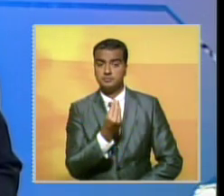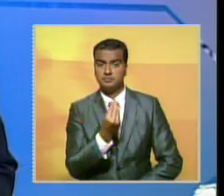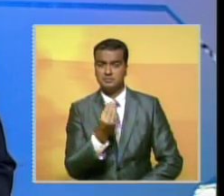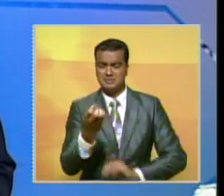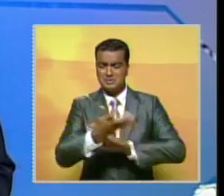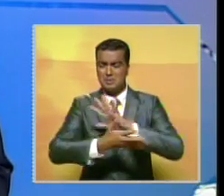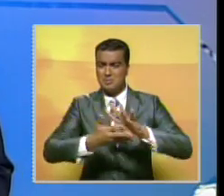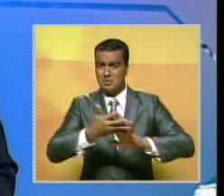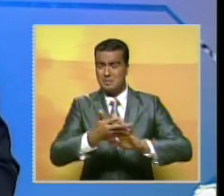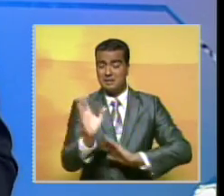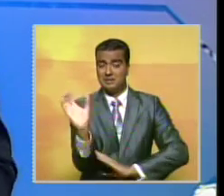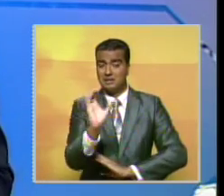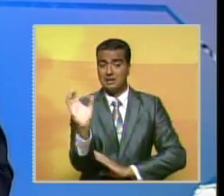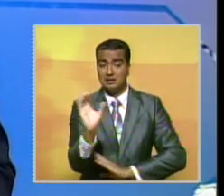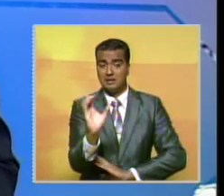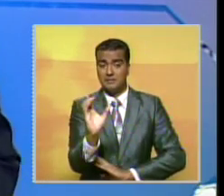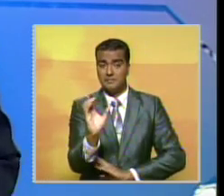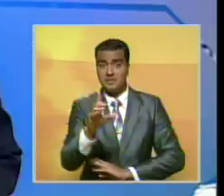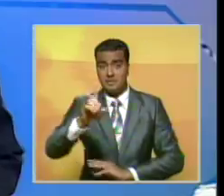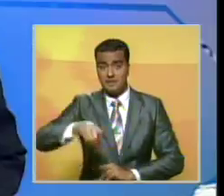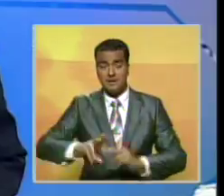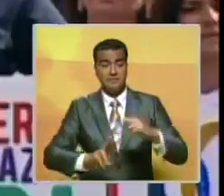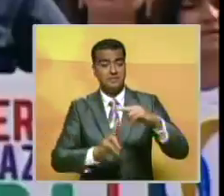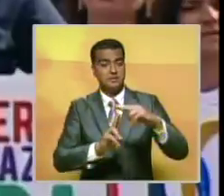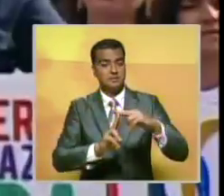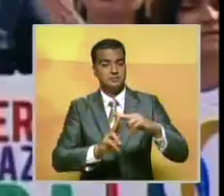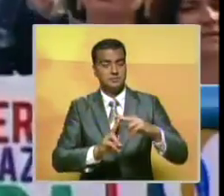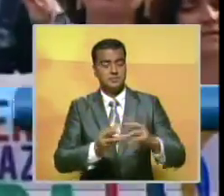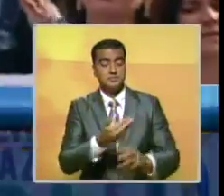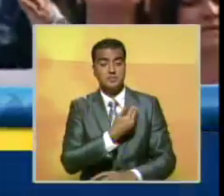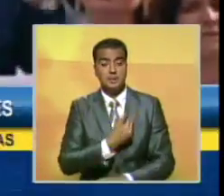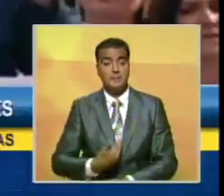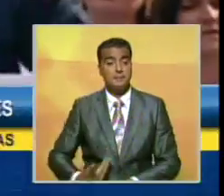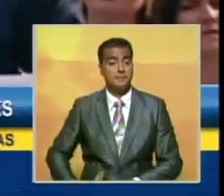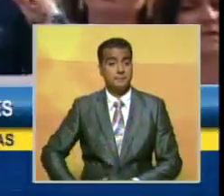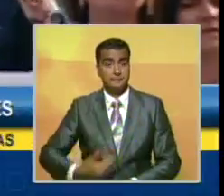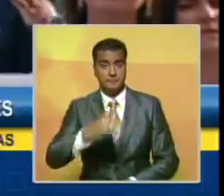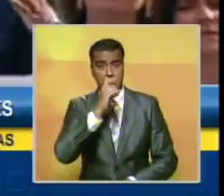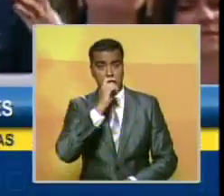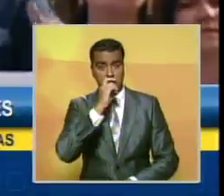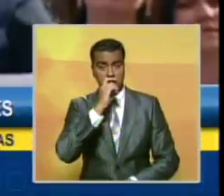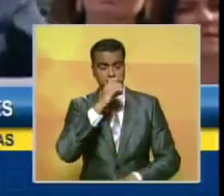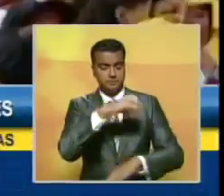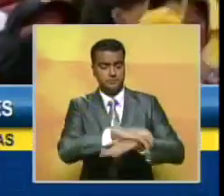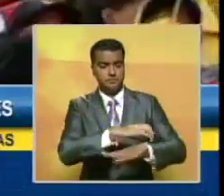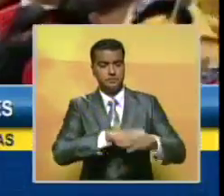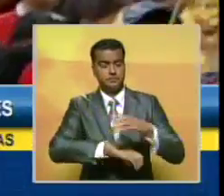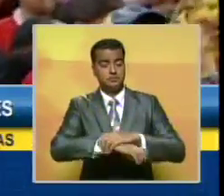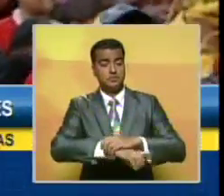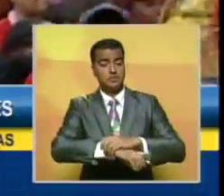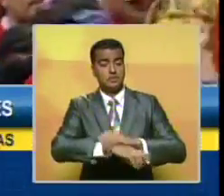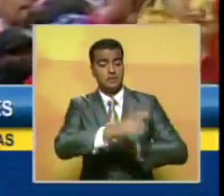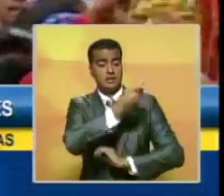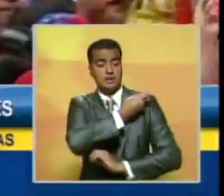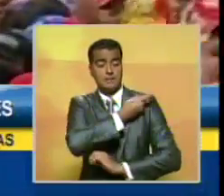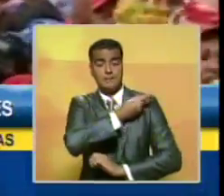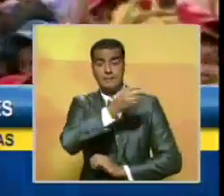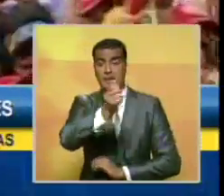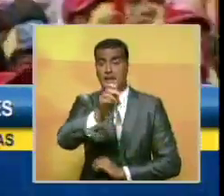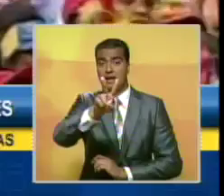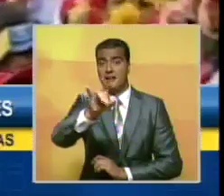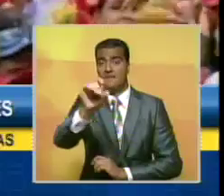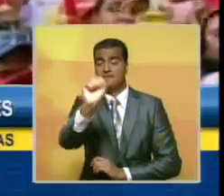violentos ocurridos en Caracas y en el estado Táchira. El primer mandatario nacional ordenó la detención del general Ángel Vivas